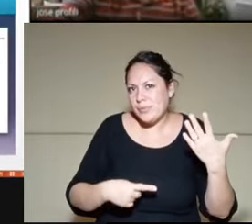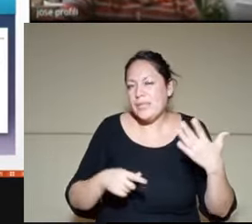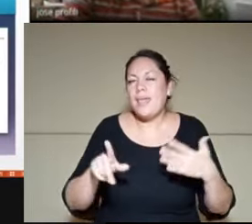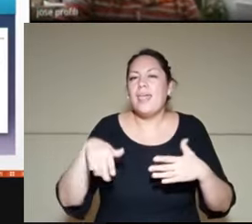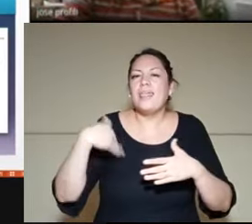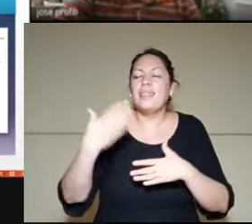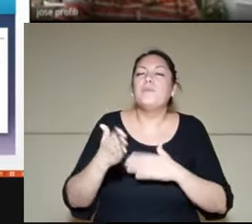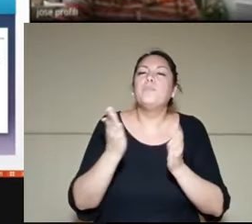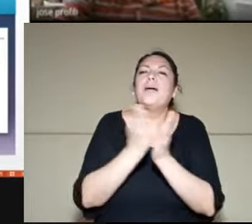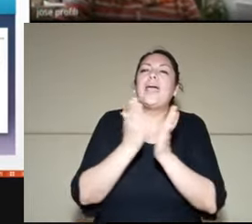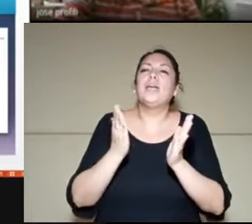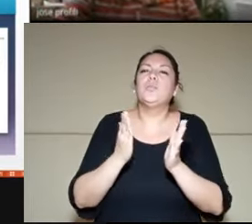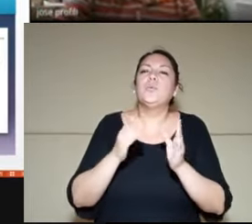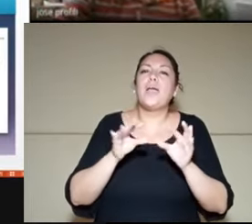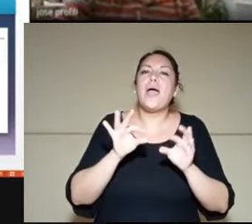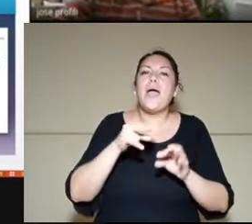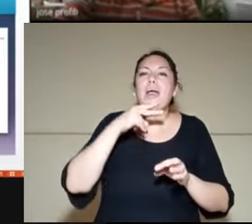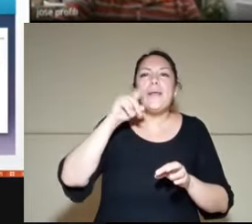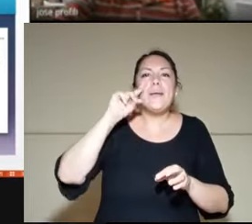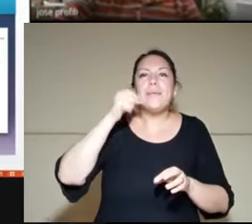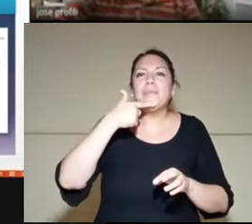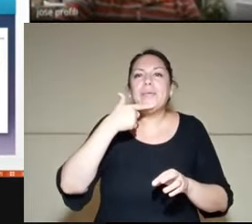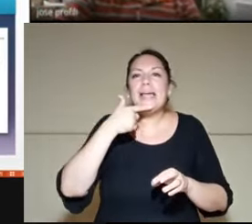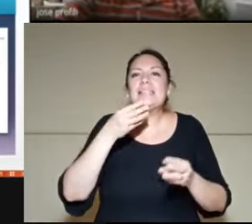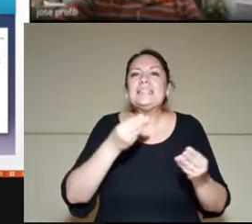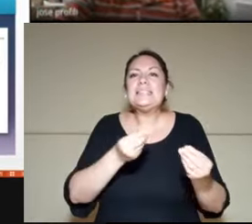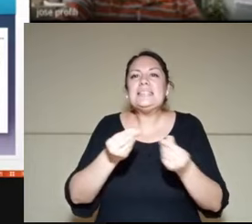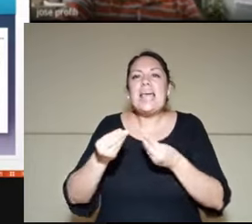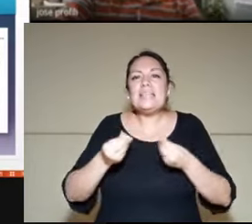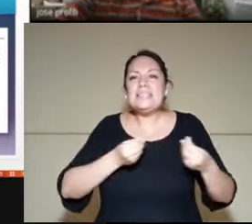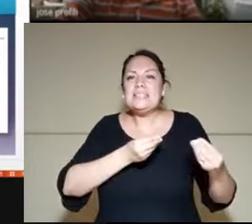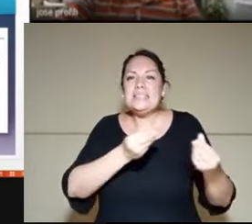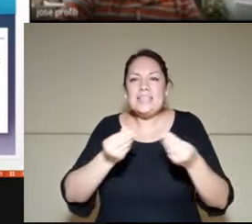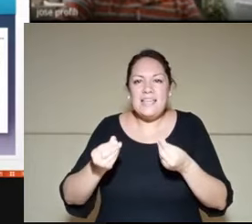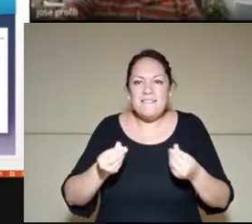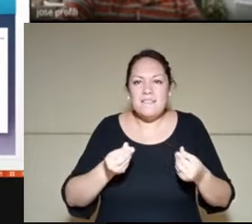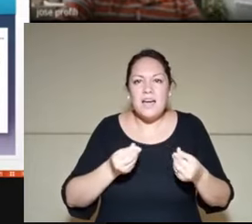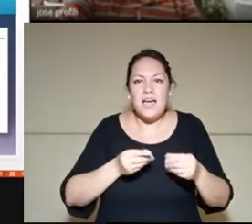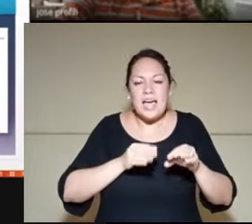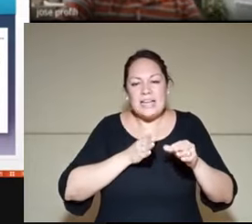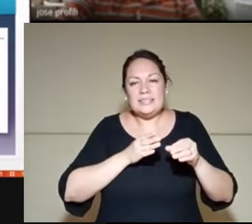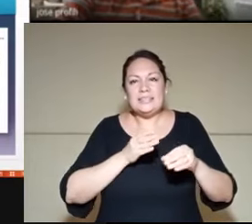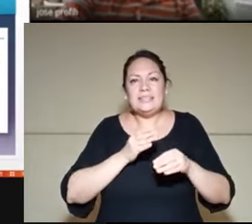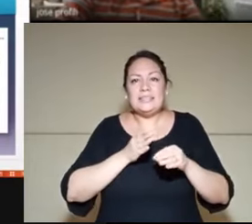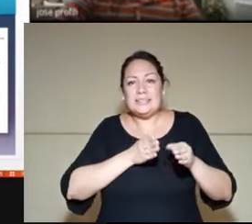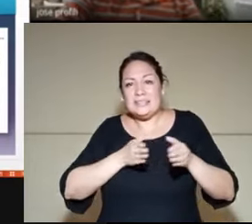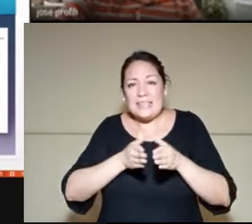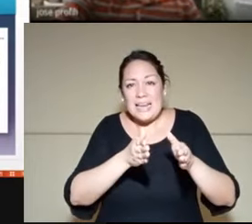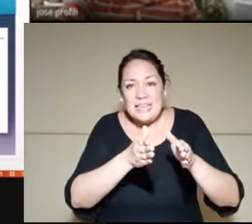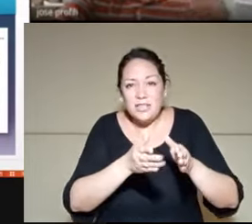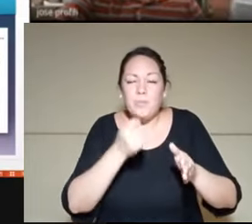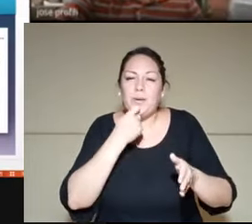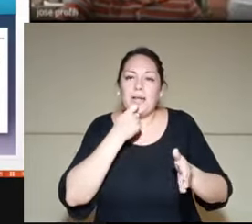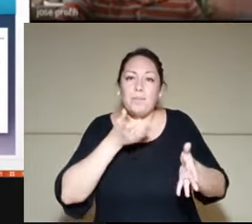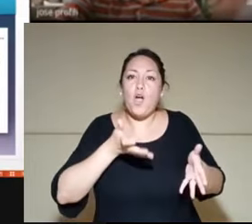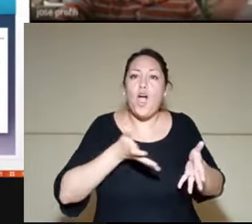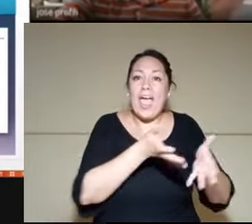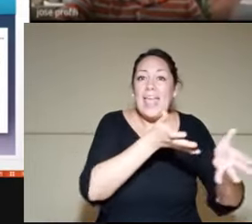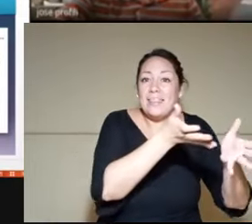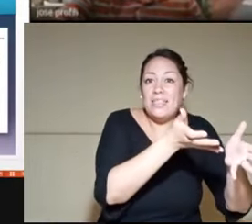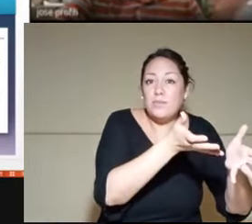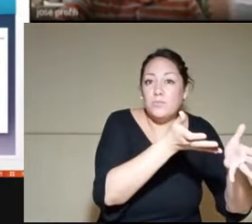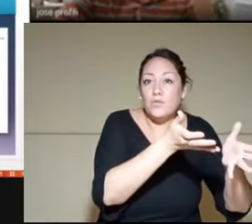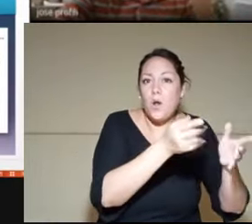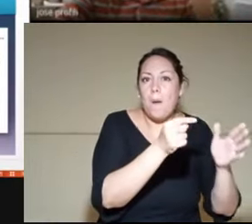la vía sensitiva, donde ustedes van a estudiar cada parte del trayecto de la vía sensitiva, desde el estímulo, por ejemplo,